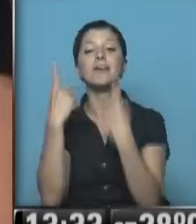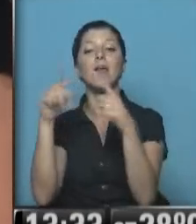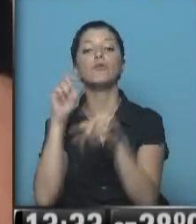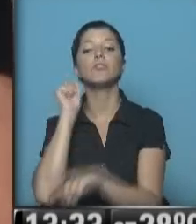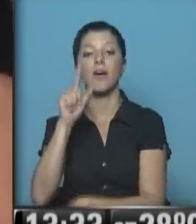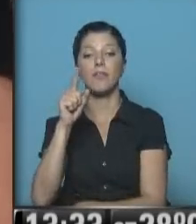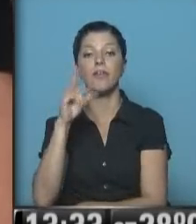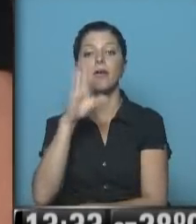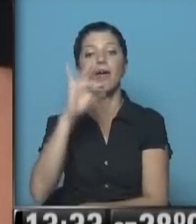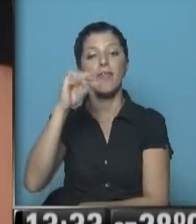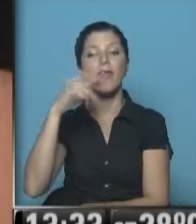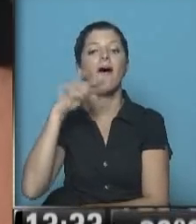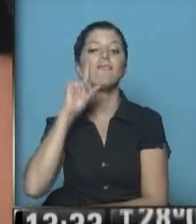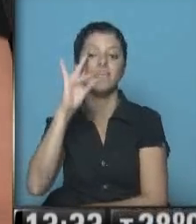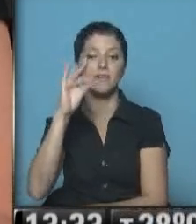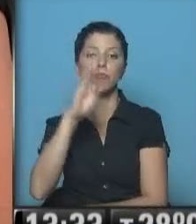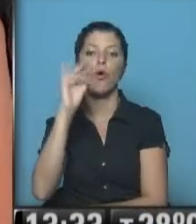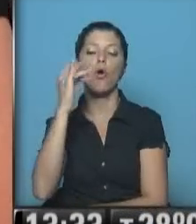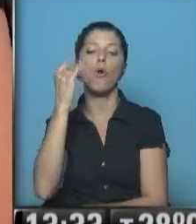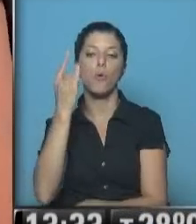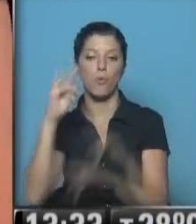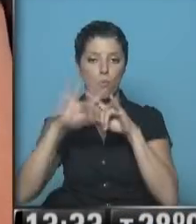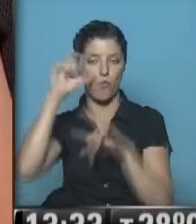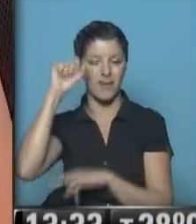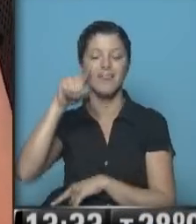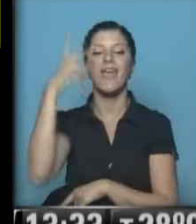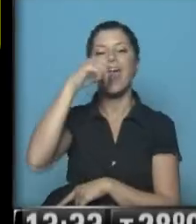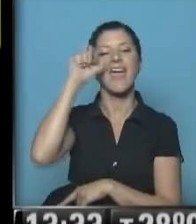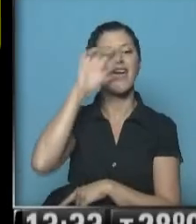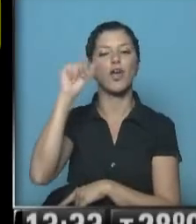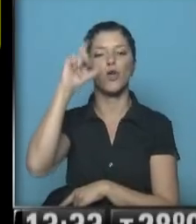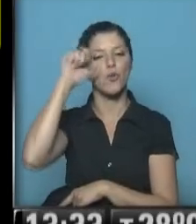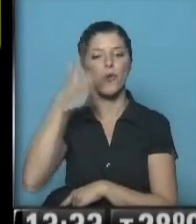de David Bowie, se llama Héroes. Lo invitamos a verlo, después lo charlamos.